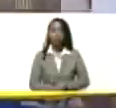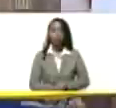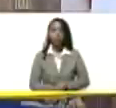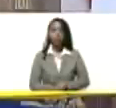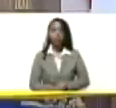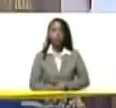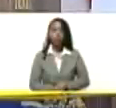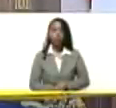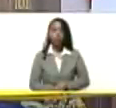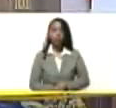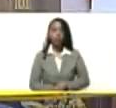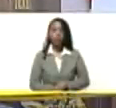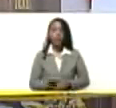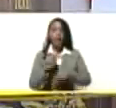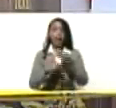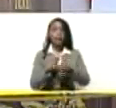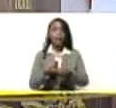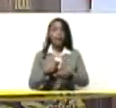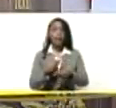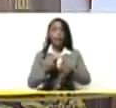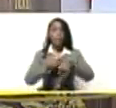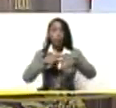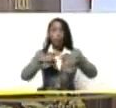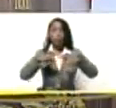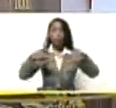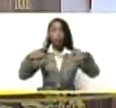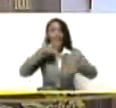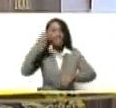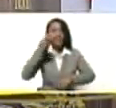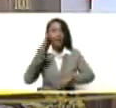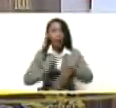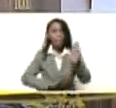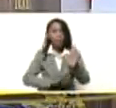de consolidación del crecimiento de la economía real